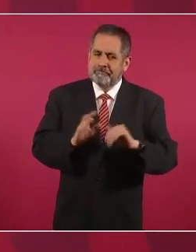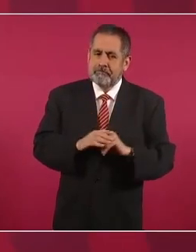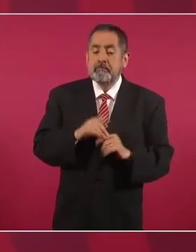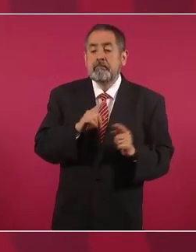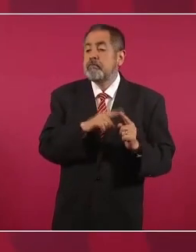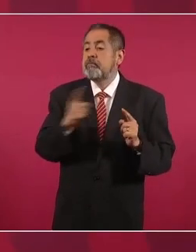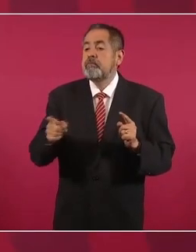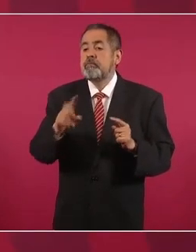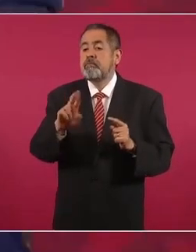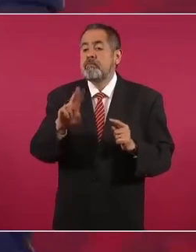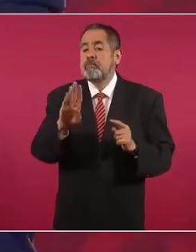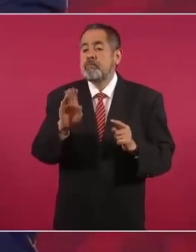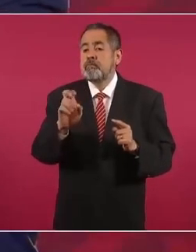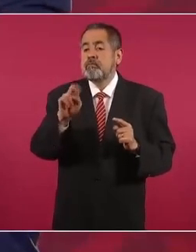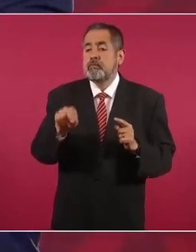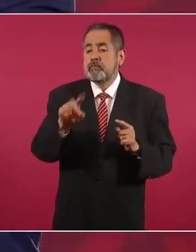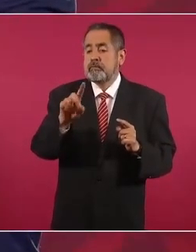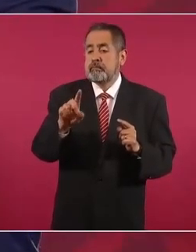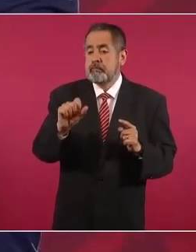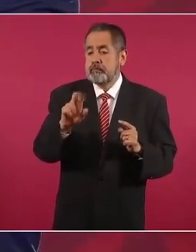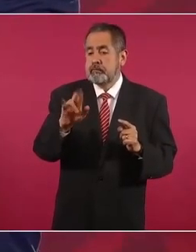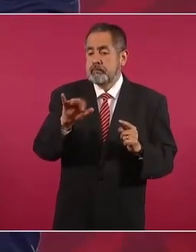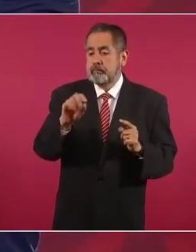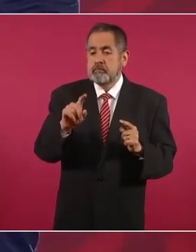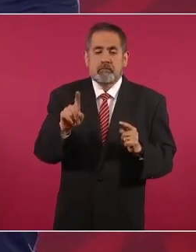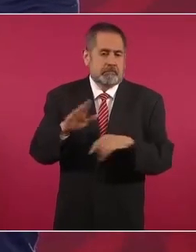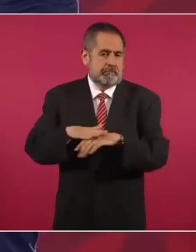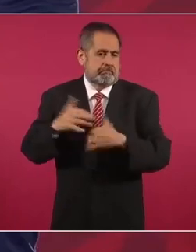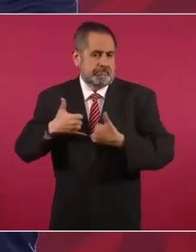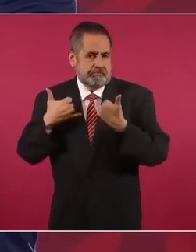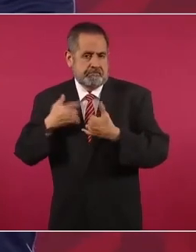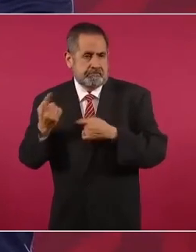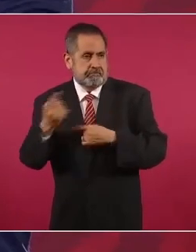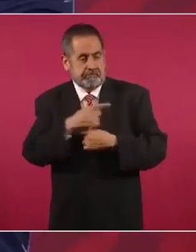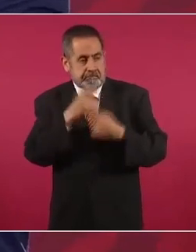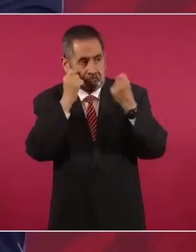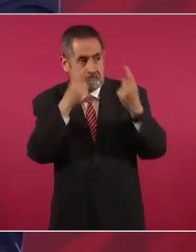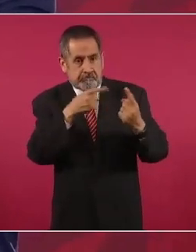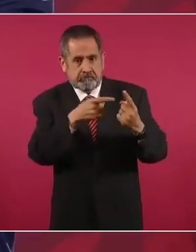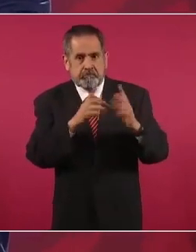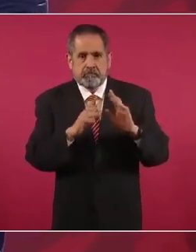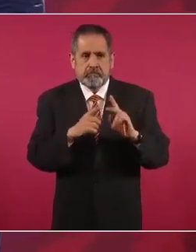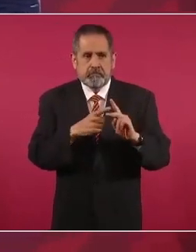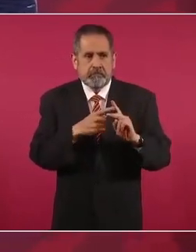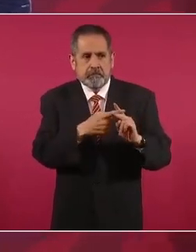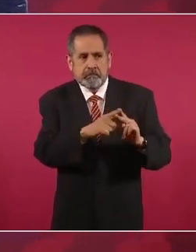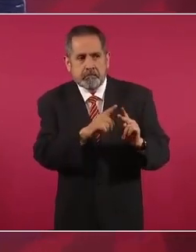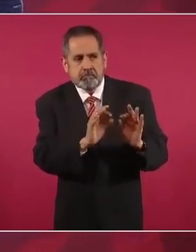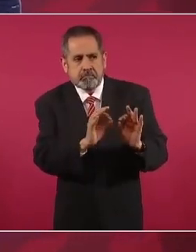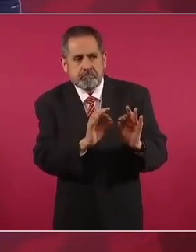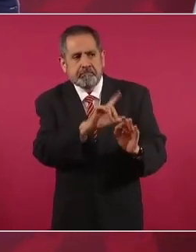Rubén Darío, que era más joven al principio.